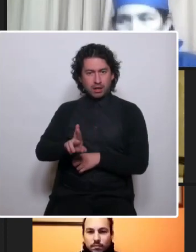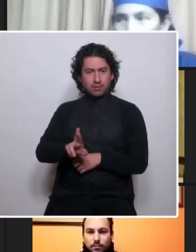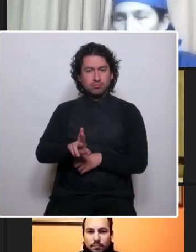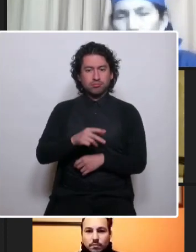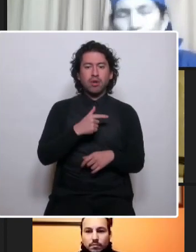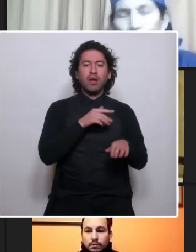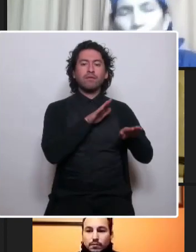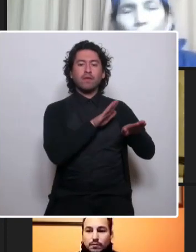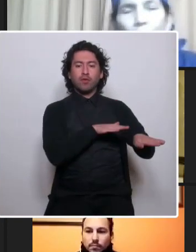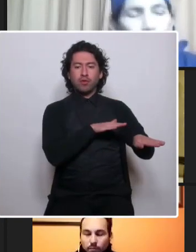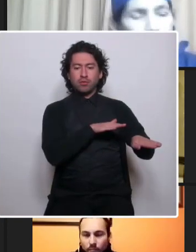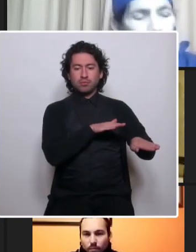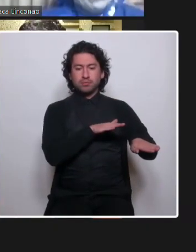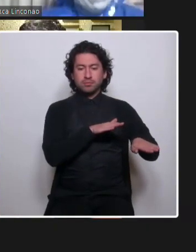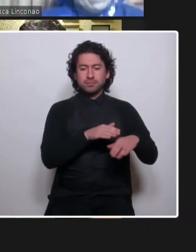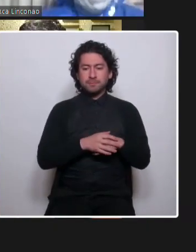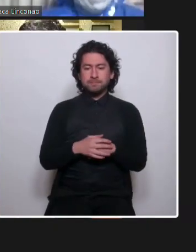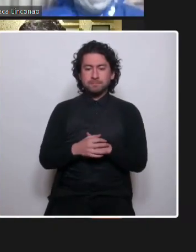favor, señor secretario.